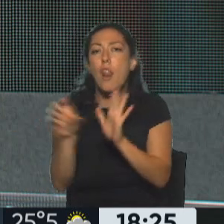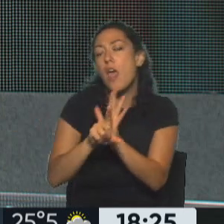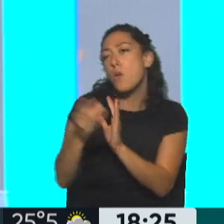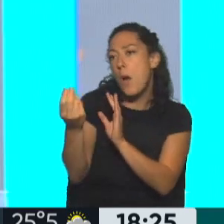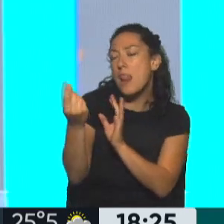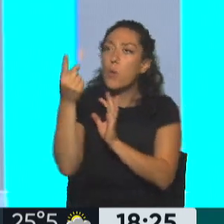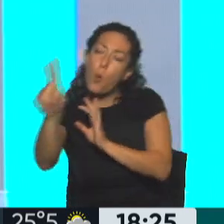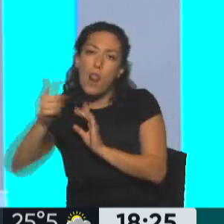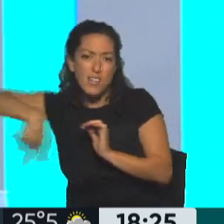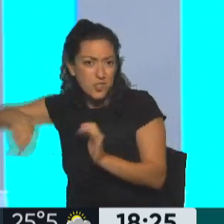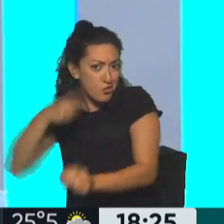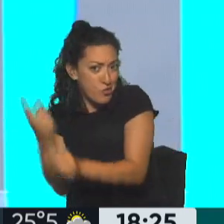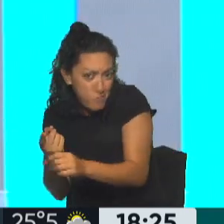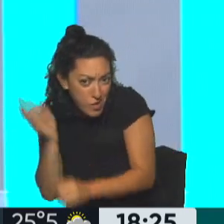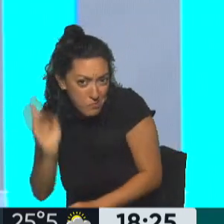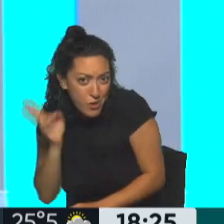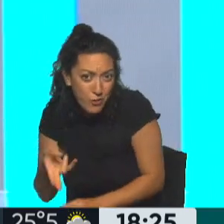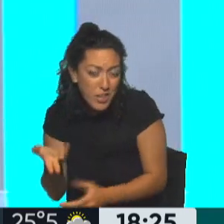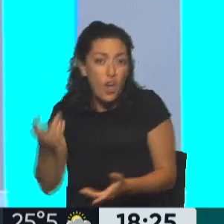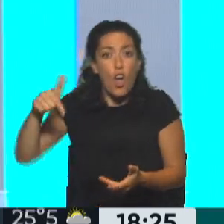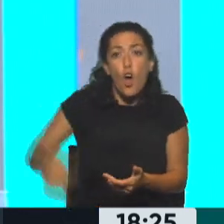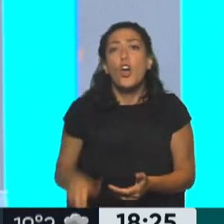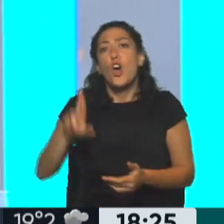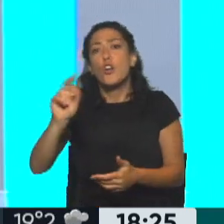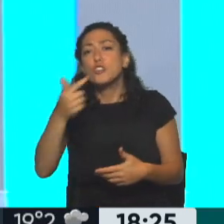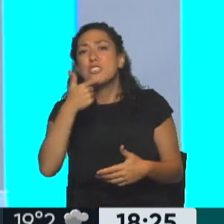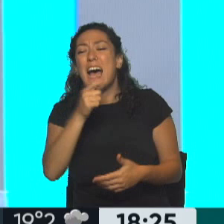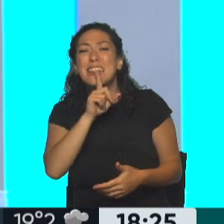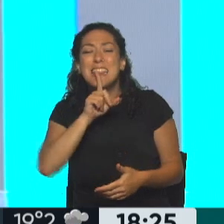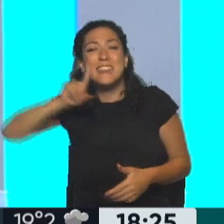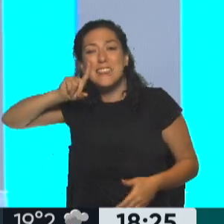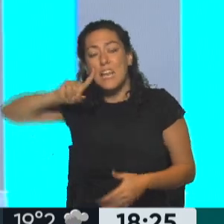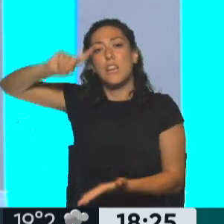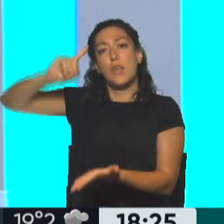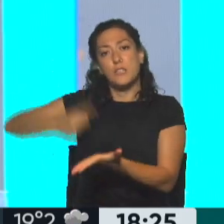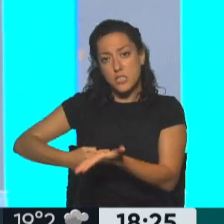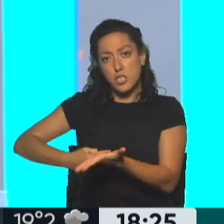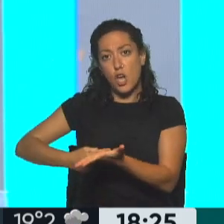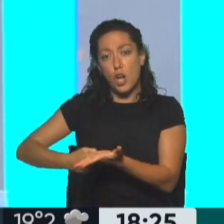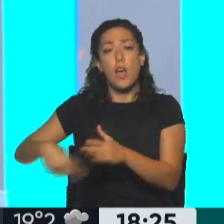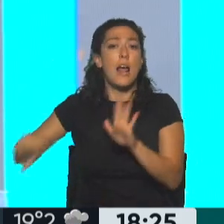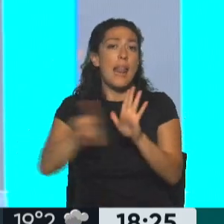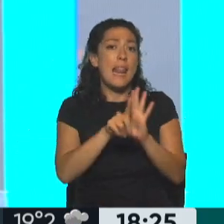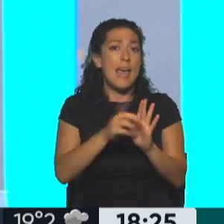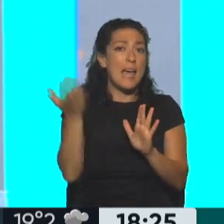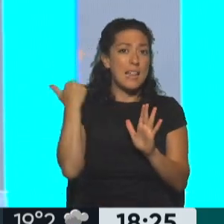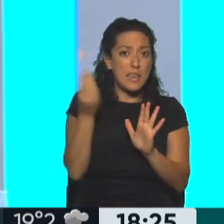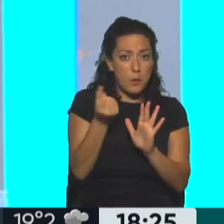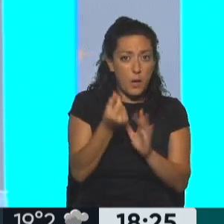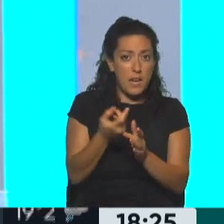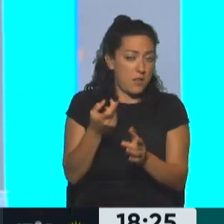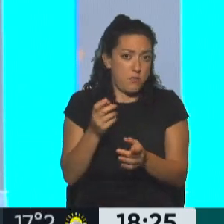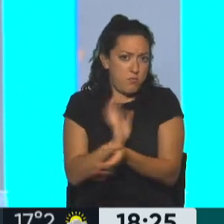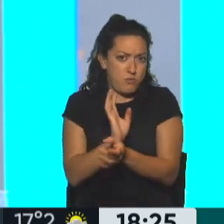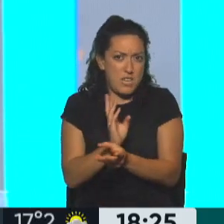vigente. Hoy ha sido la justicia, ha sido Rosati el que se ha dispuesto, resucitando una ley derogada, que es una ley